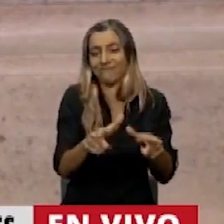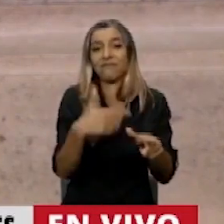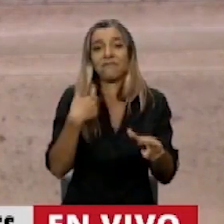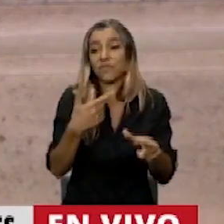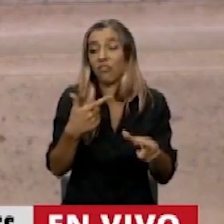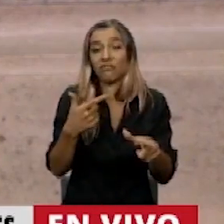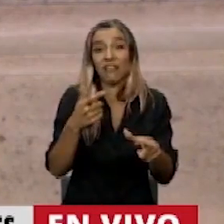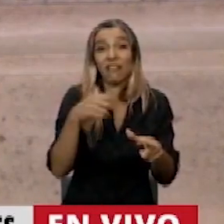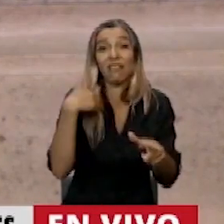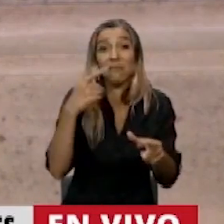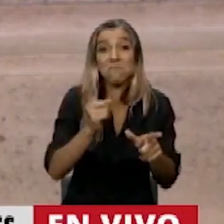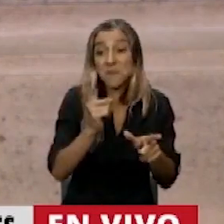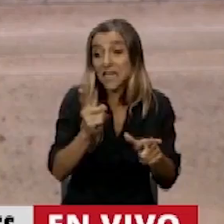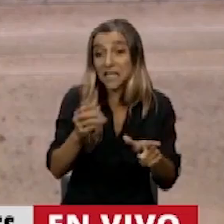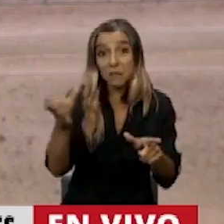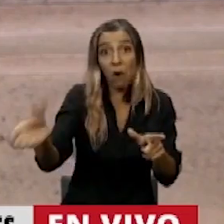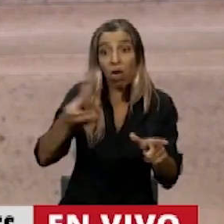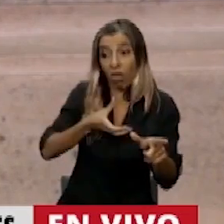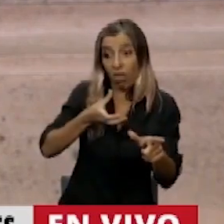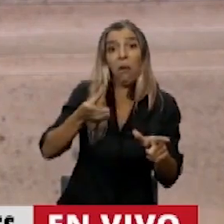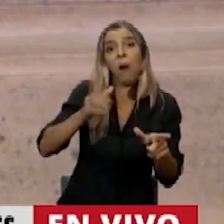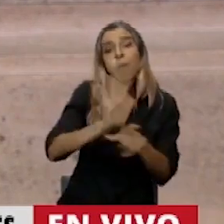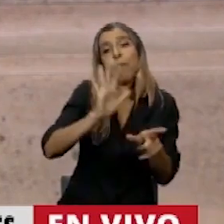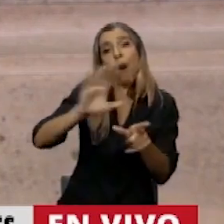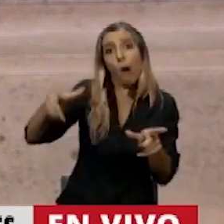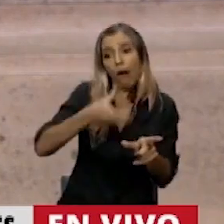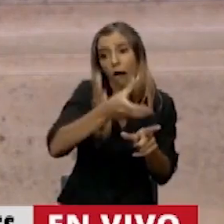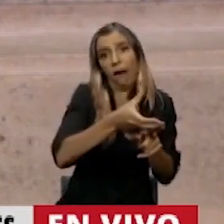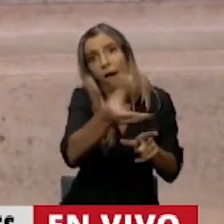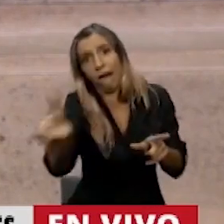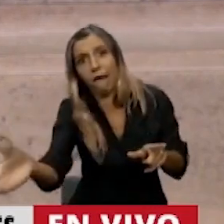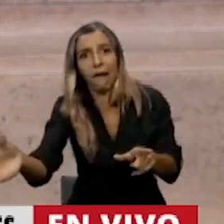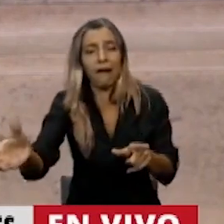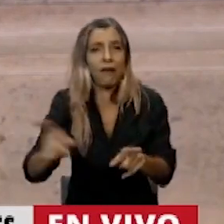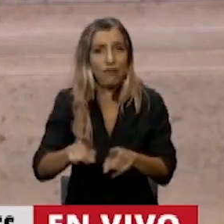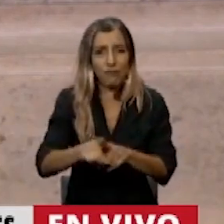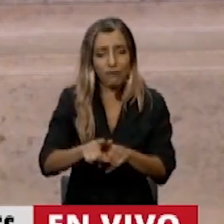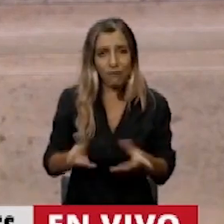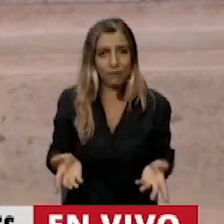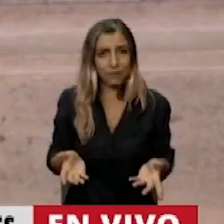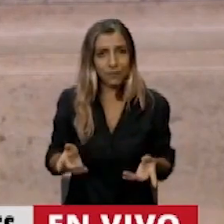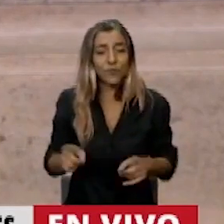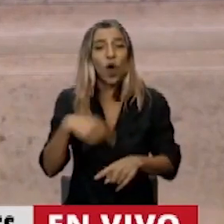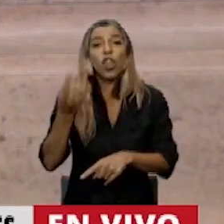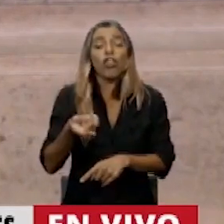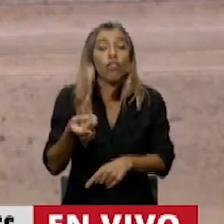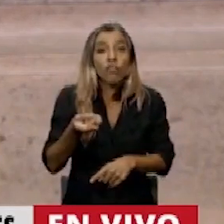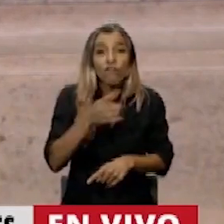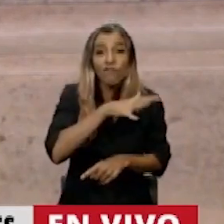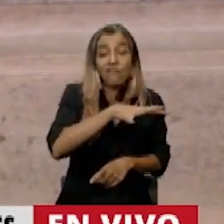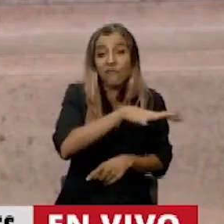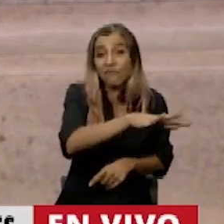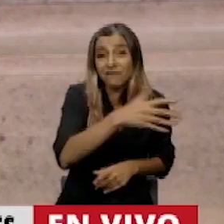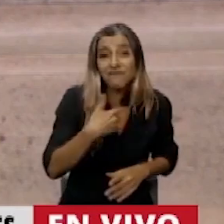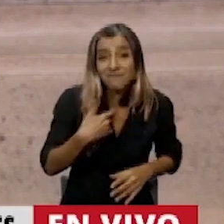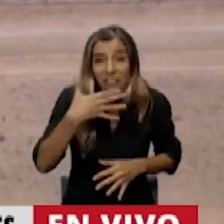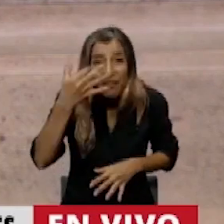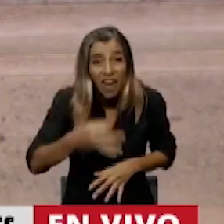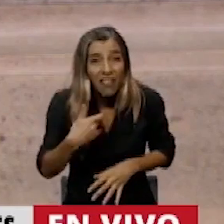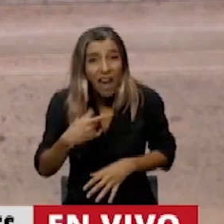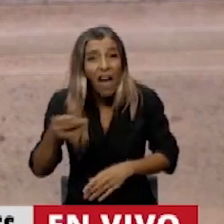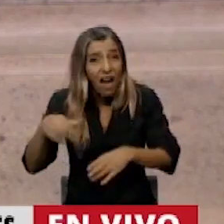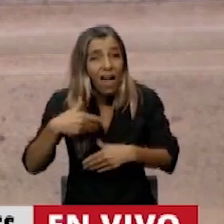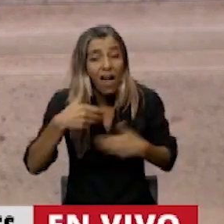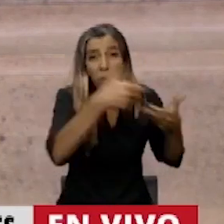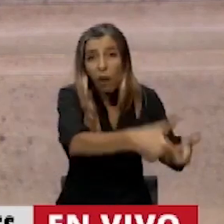otra. Pero además es falso que en el resto de los rubros vayan a atender realmente los problemas de la